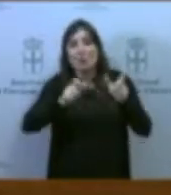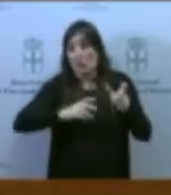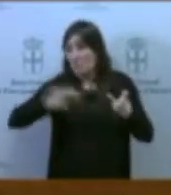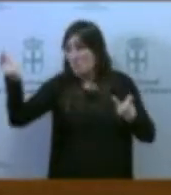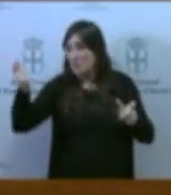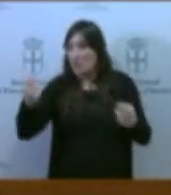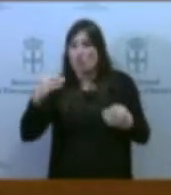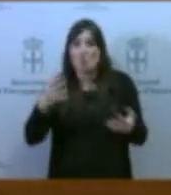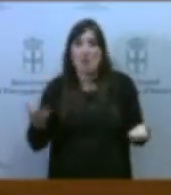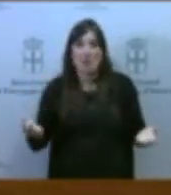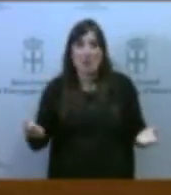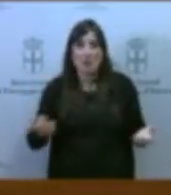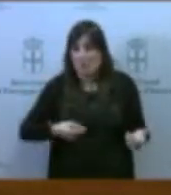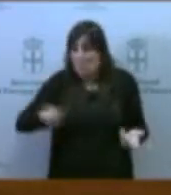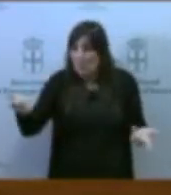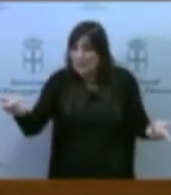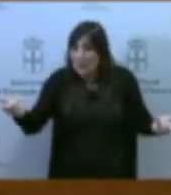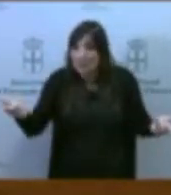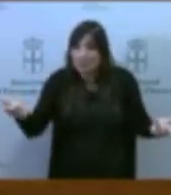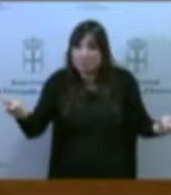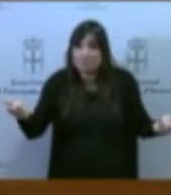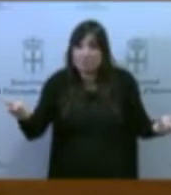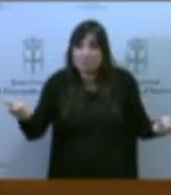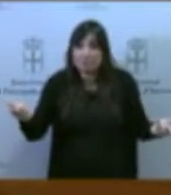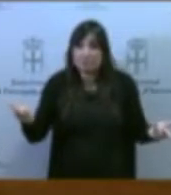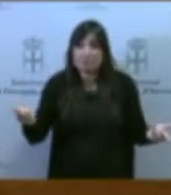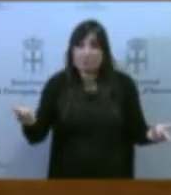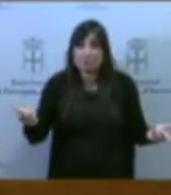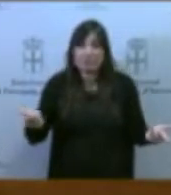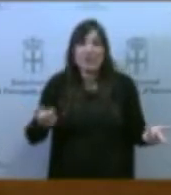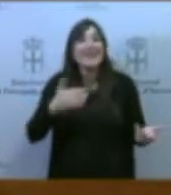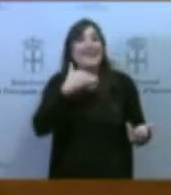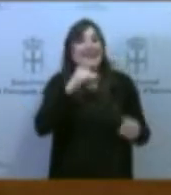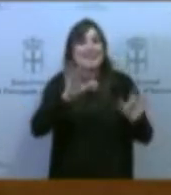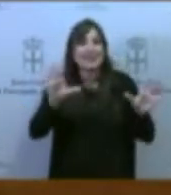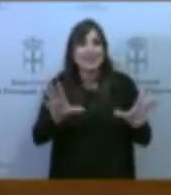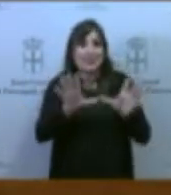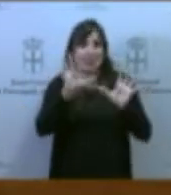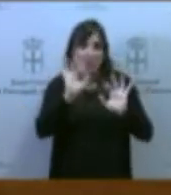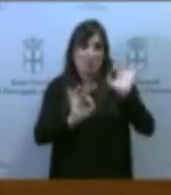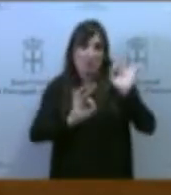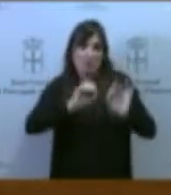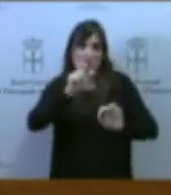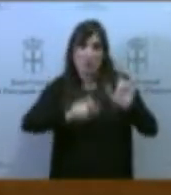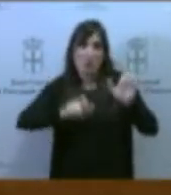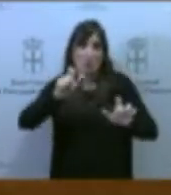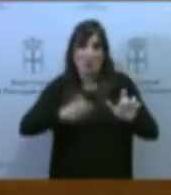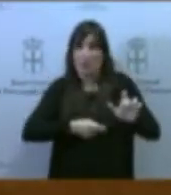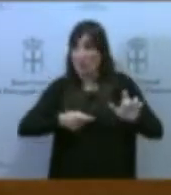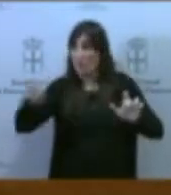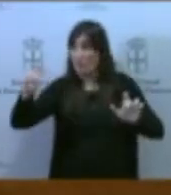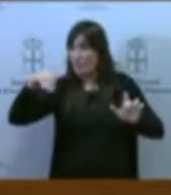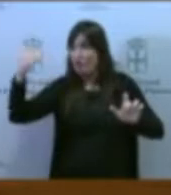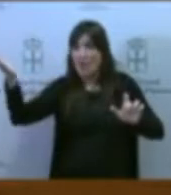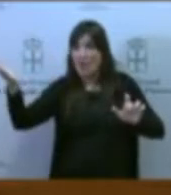de la comunidad autónoma y que tengamos casi el 10% de la población emigrado, exiliado por motivos económicos y